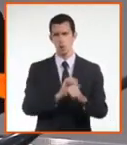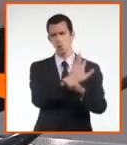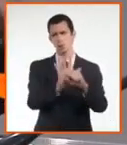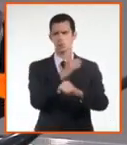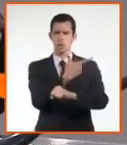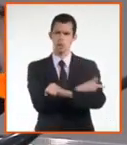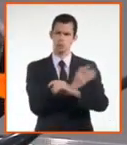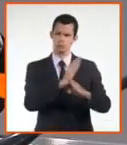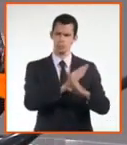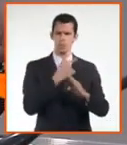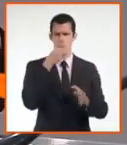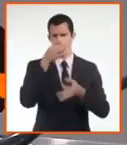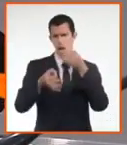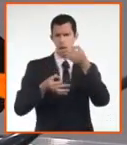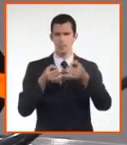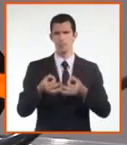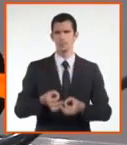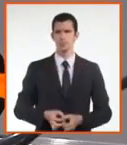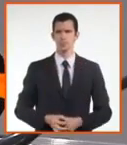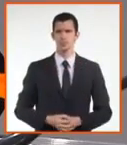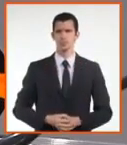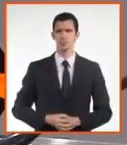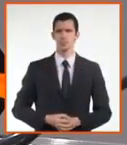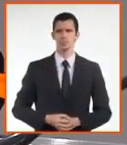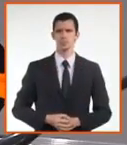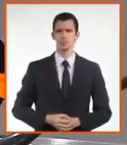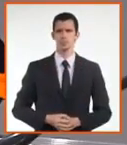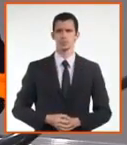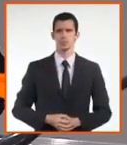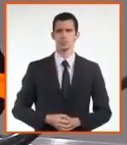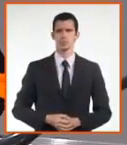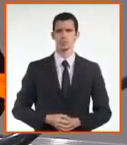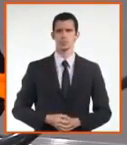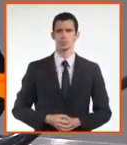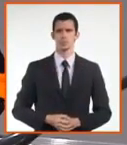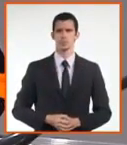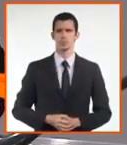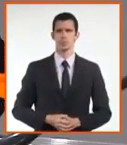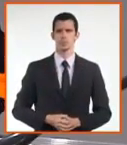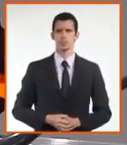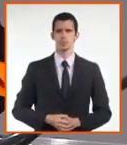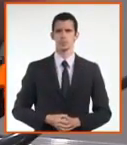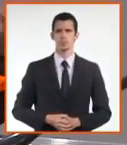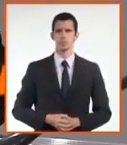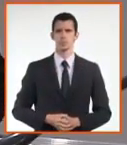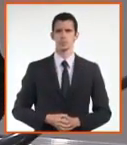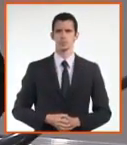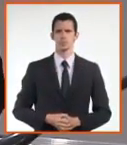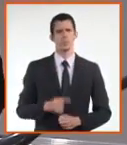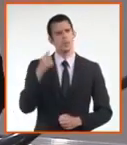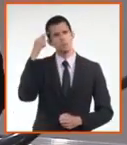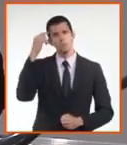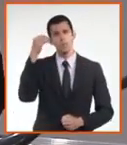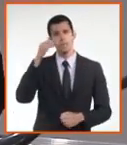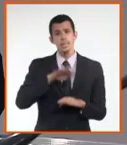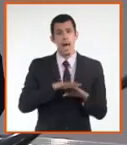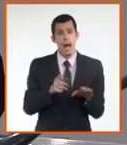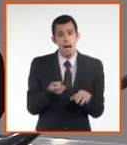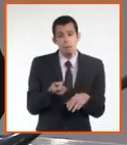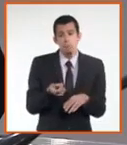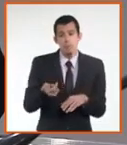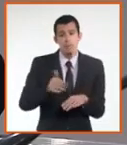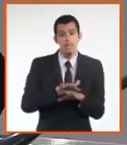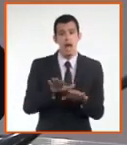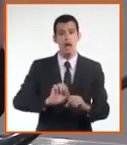aparece en las noticias ya sea cada vez la cob y es posible que próximamente desde ser pandemia de pandemia